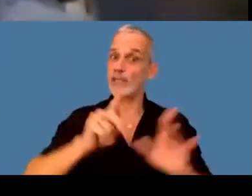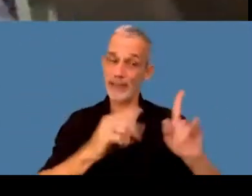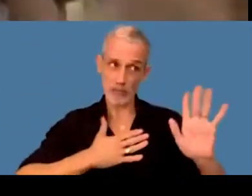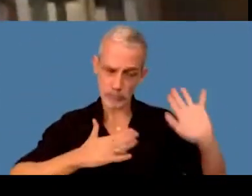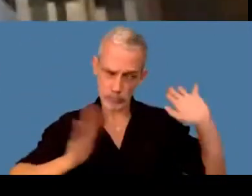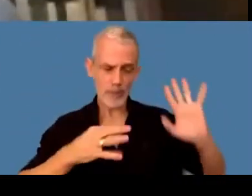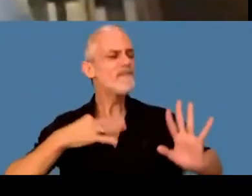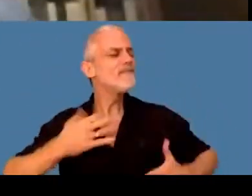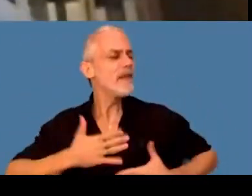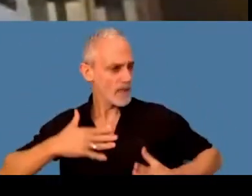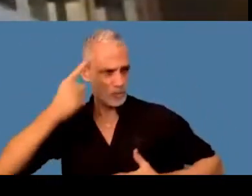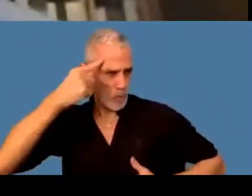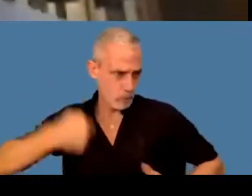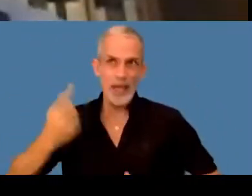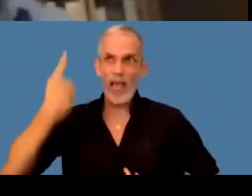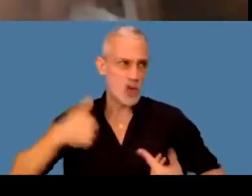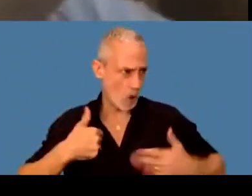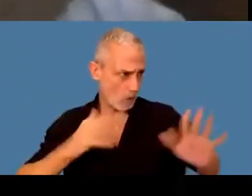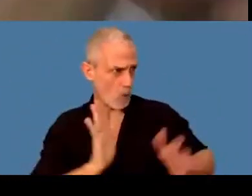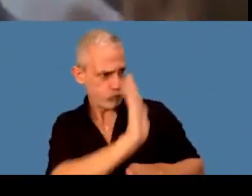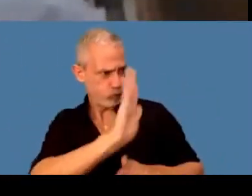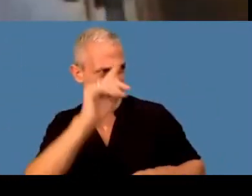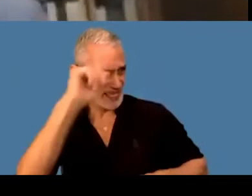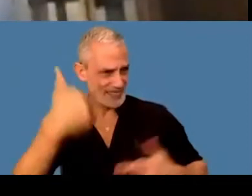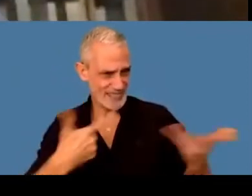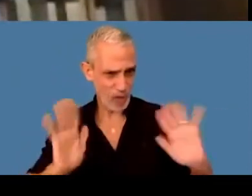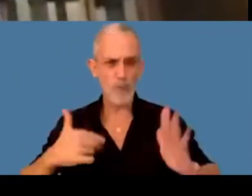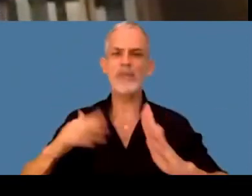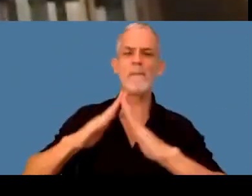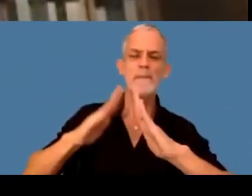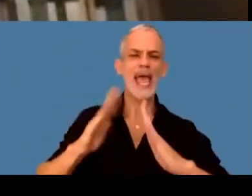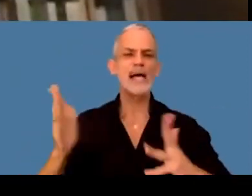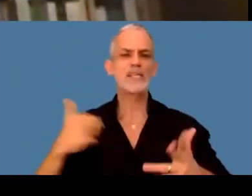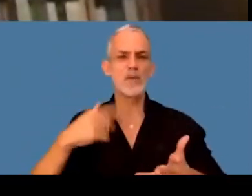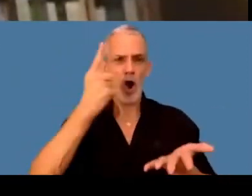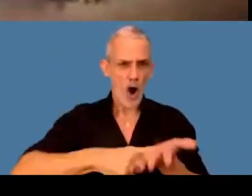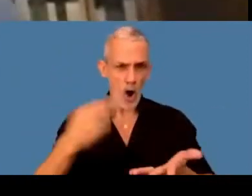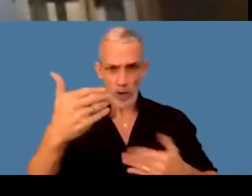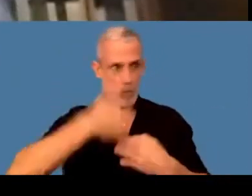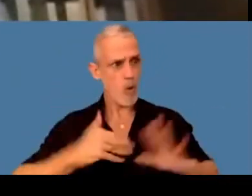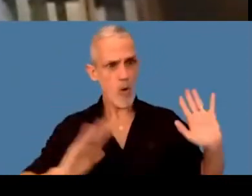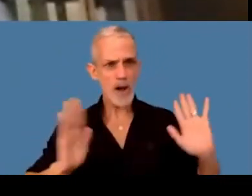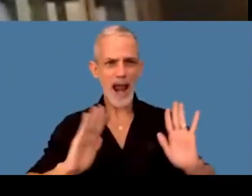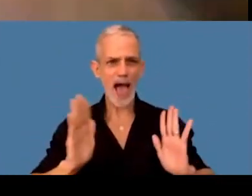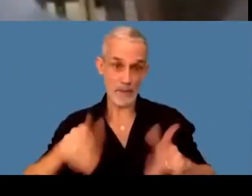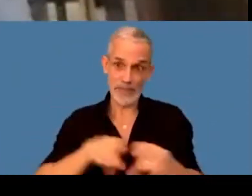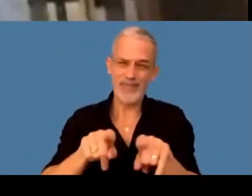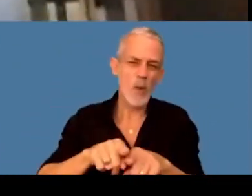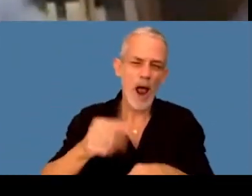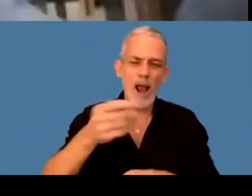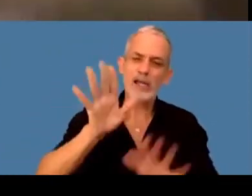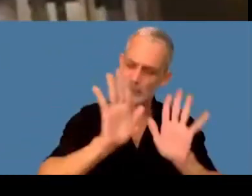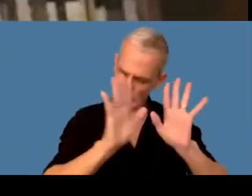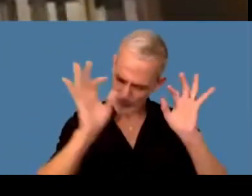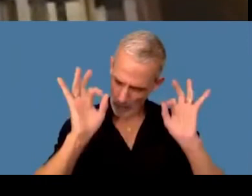yo crea o no crea en lo que quiero, en mi casa sin una orden judicial no se puede allanar, al igual que la... Bueno, eso es,